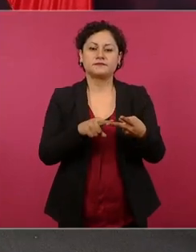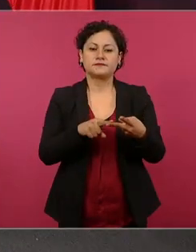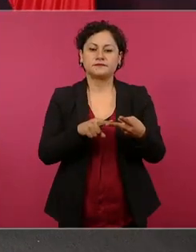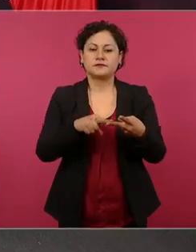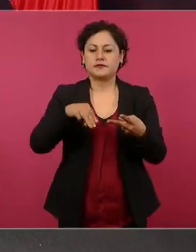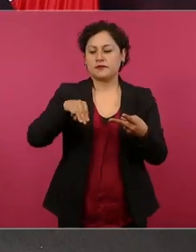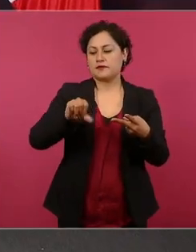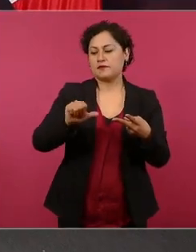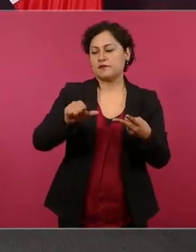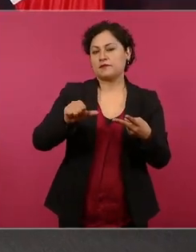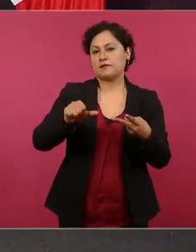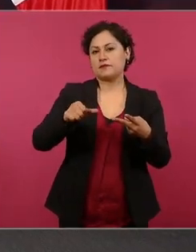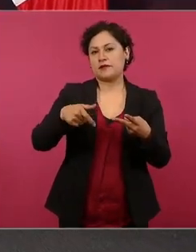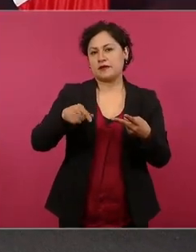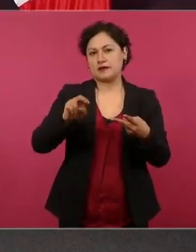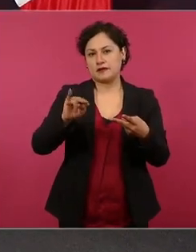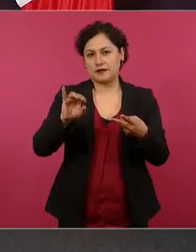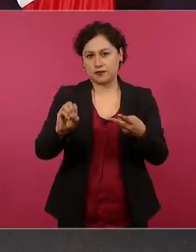Maquío,